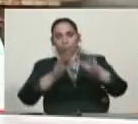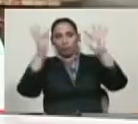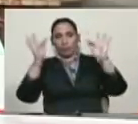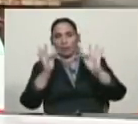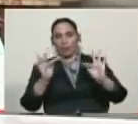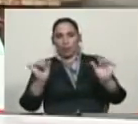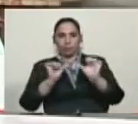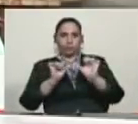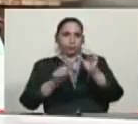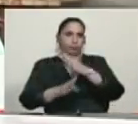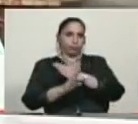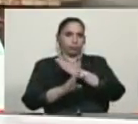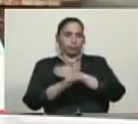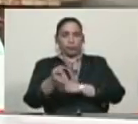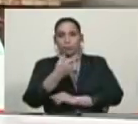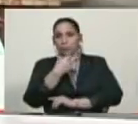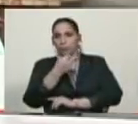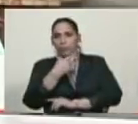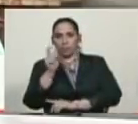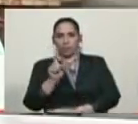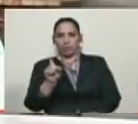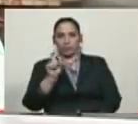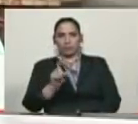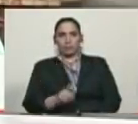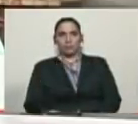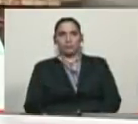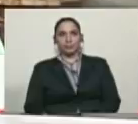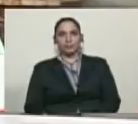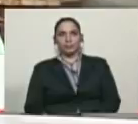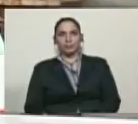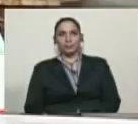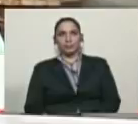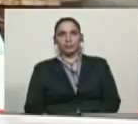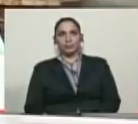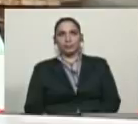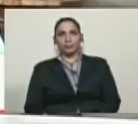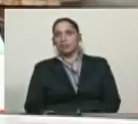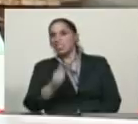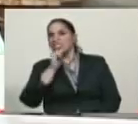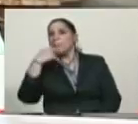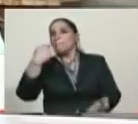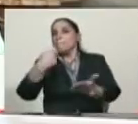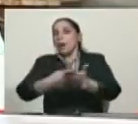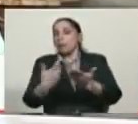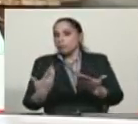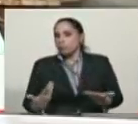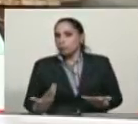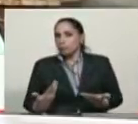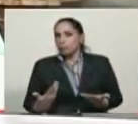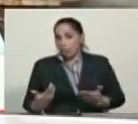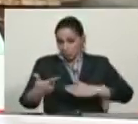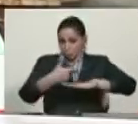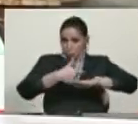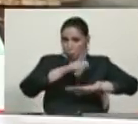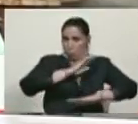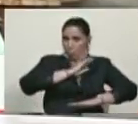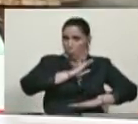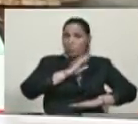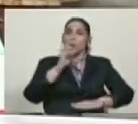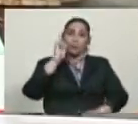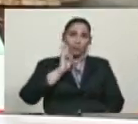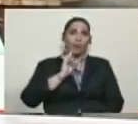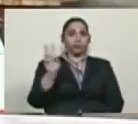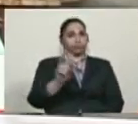permanente en los medicamentos que necesitamos quien los paga el gobierno bolivariano el